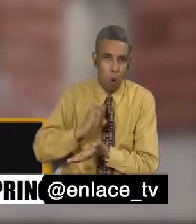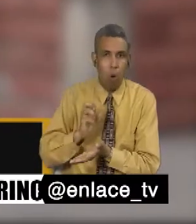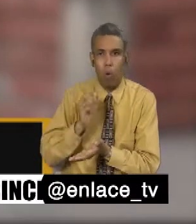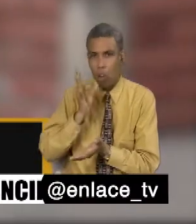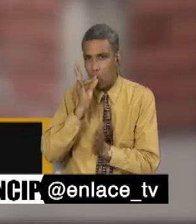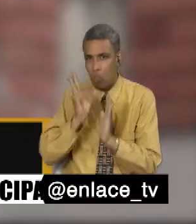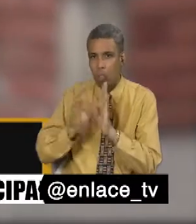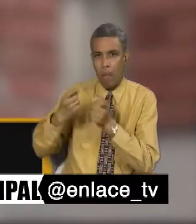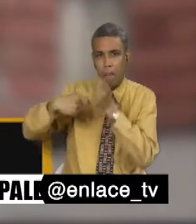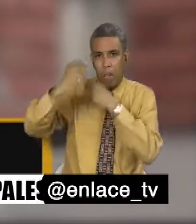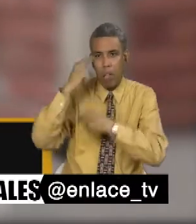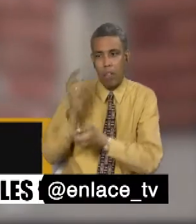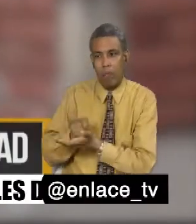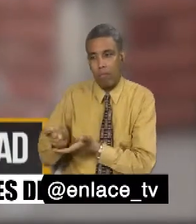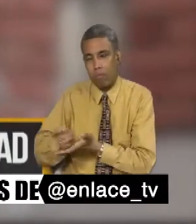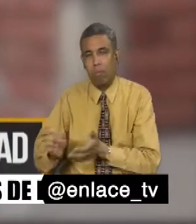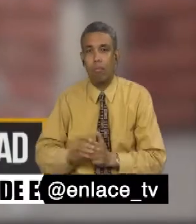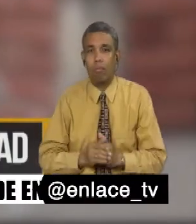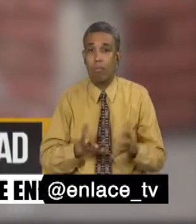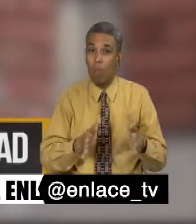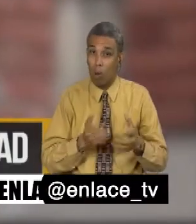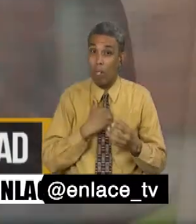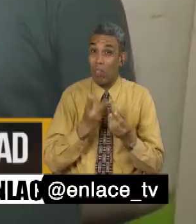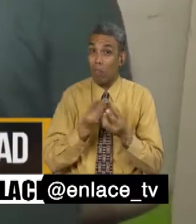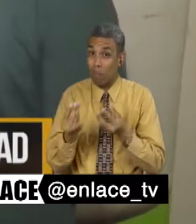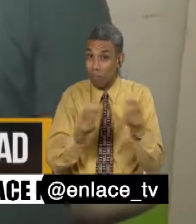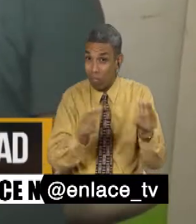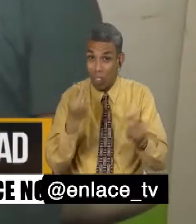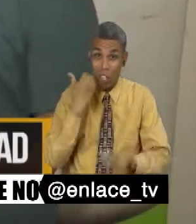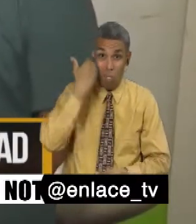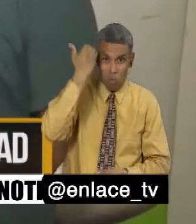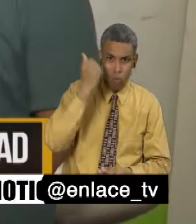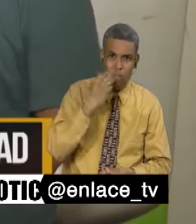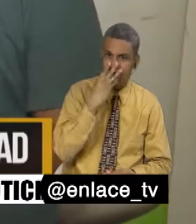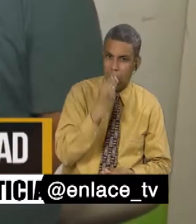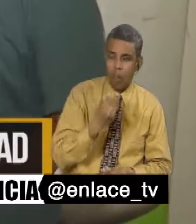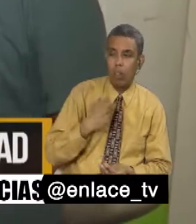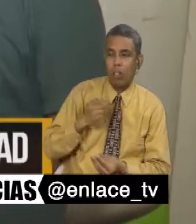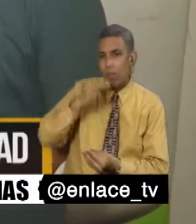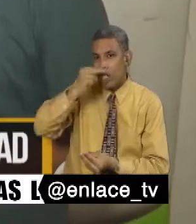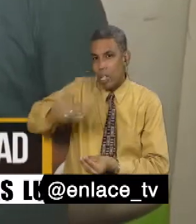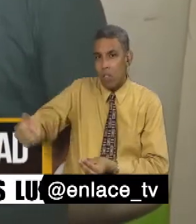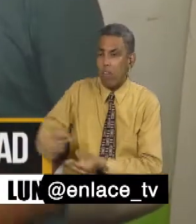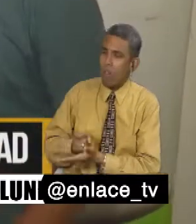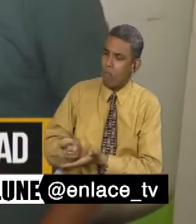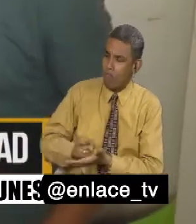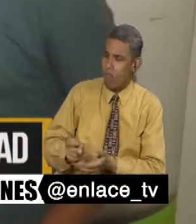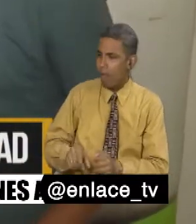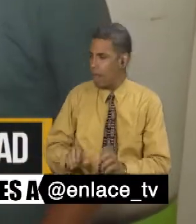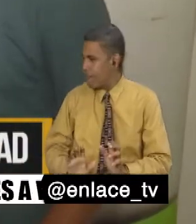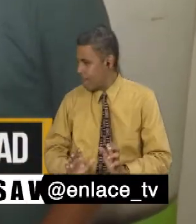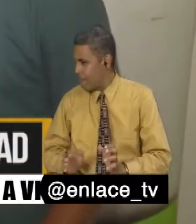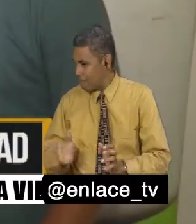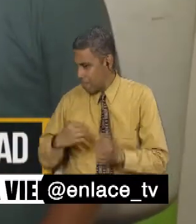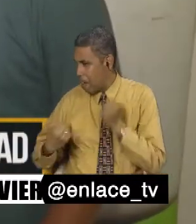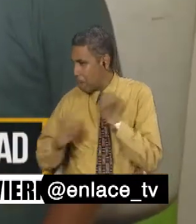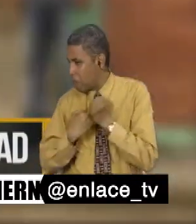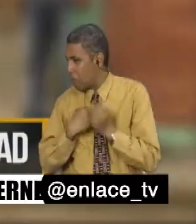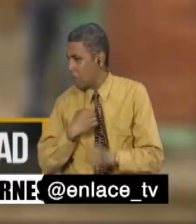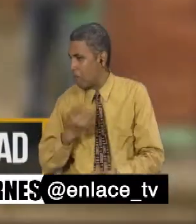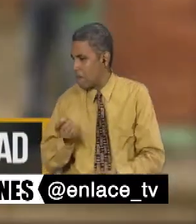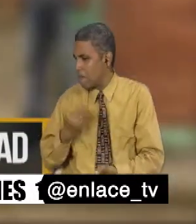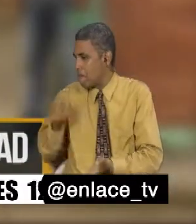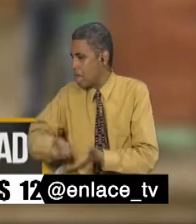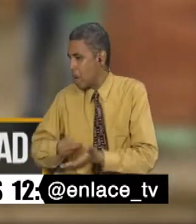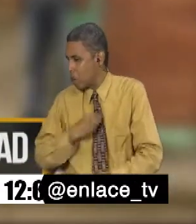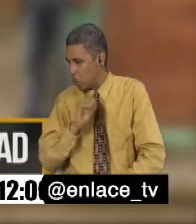de las bandas delincuenciales en la región del Magdalena Medio. Así lo dio a conocer Iván Madero Vergel, presidente de CREDOS, quien además aseguró que